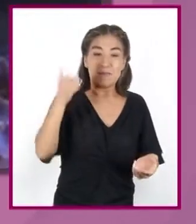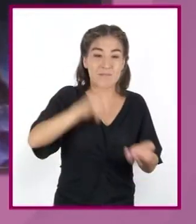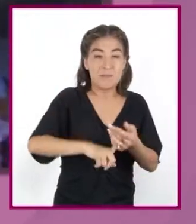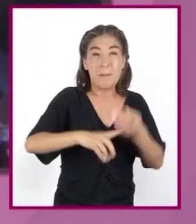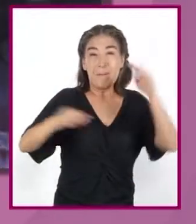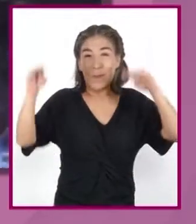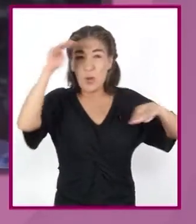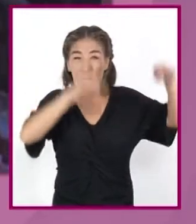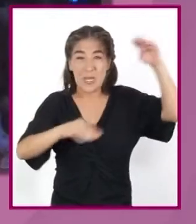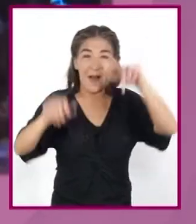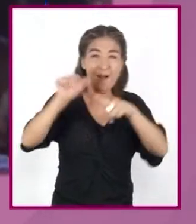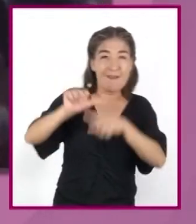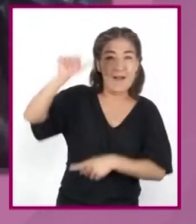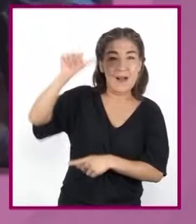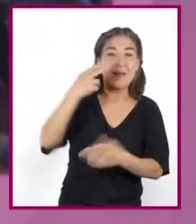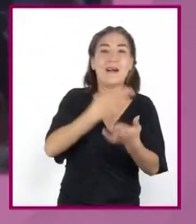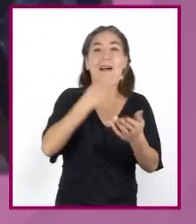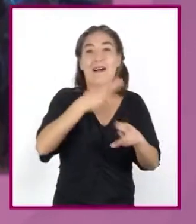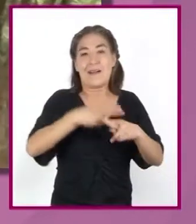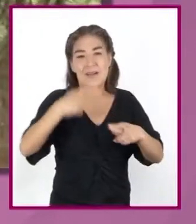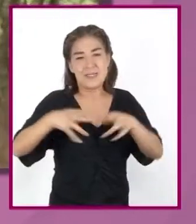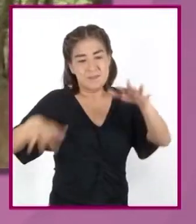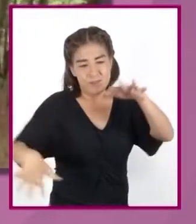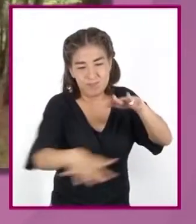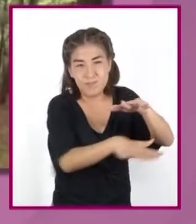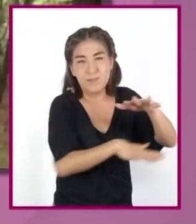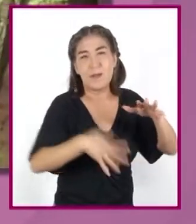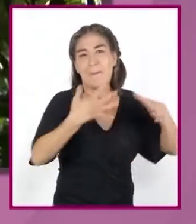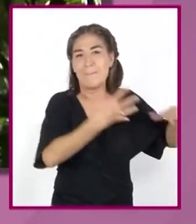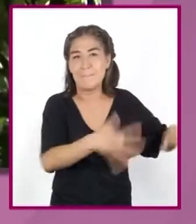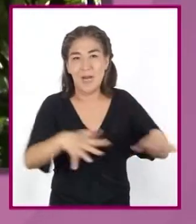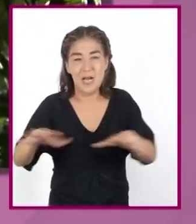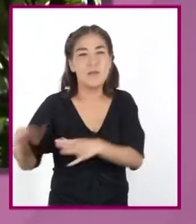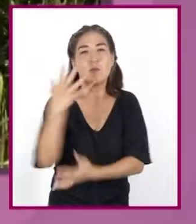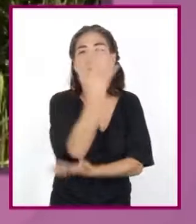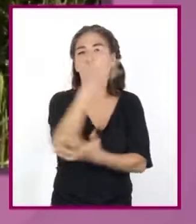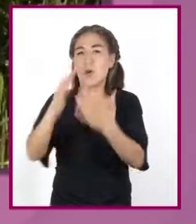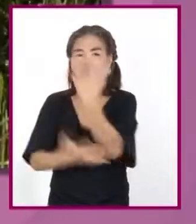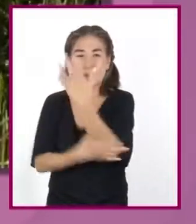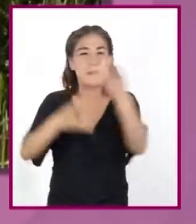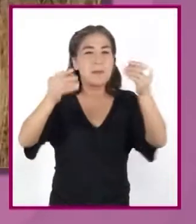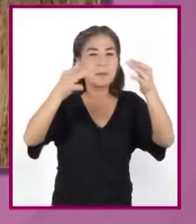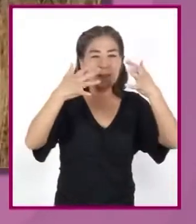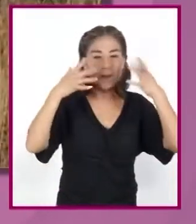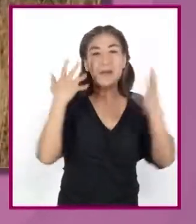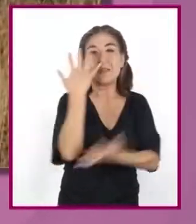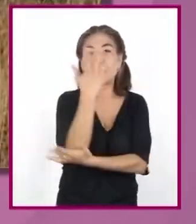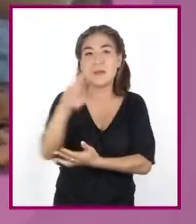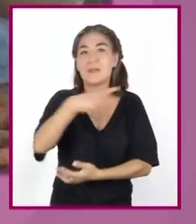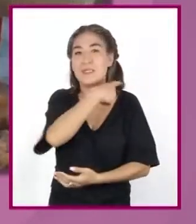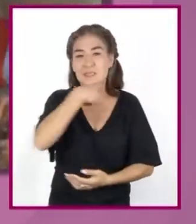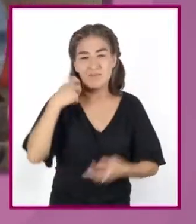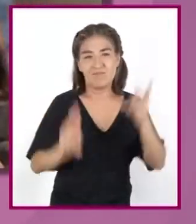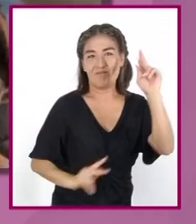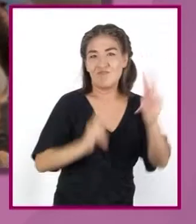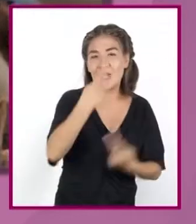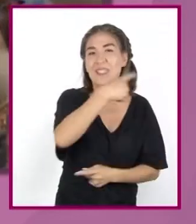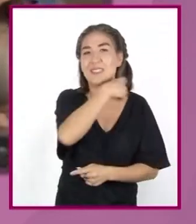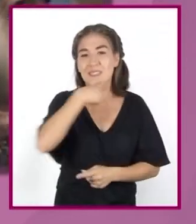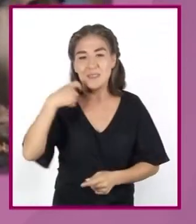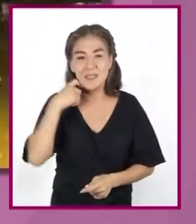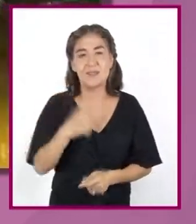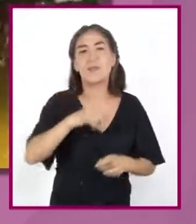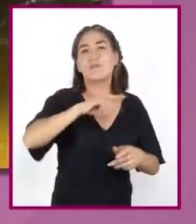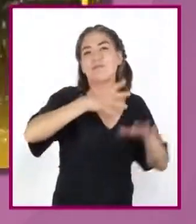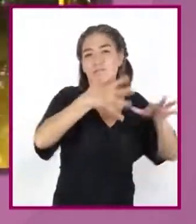las montañas hasta los mares profundos. Bosques, selvas, matorrales, pastizales,